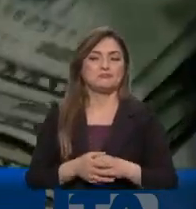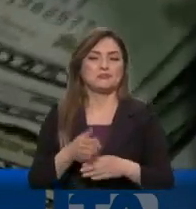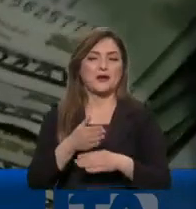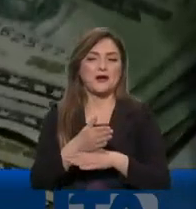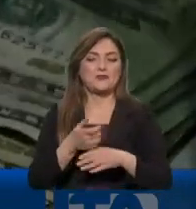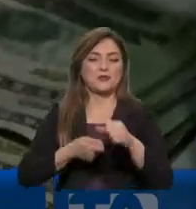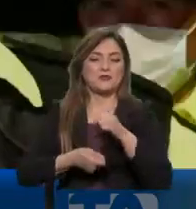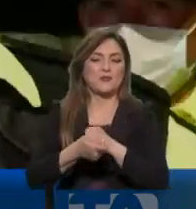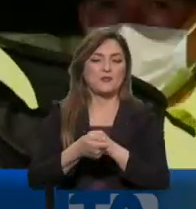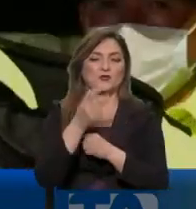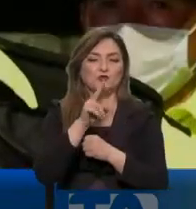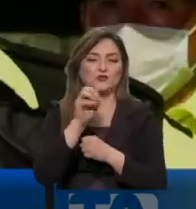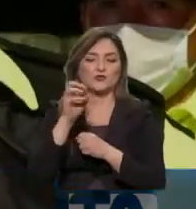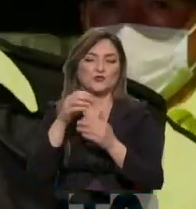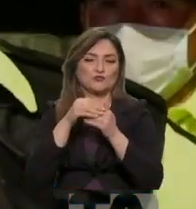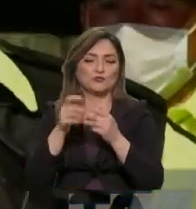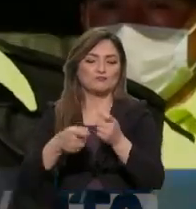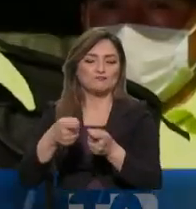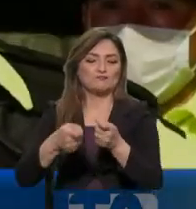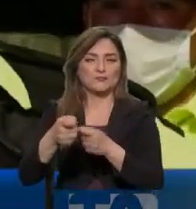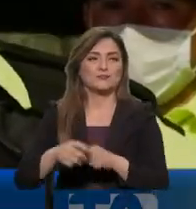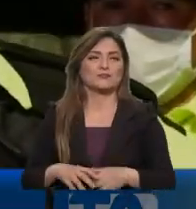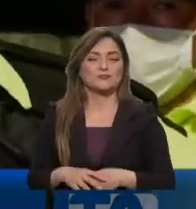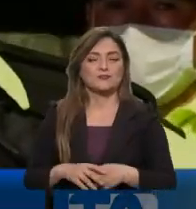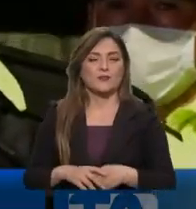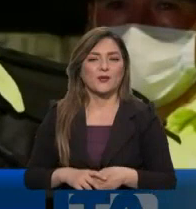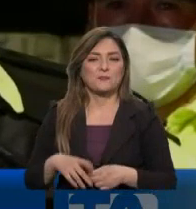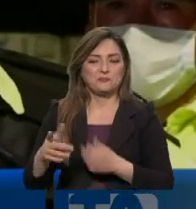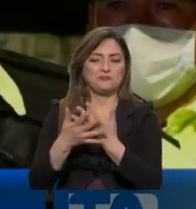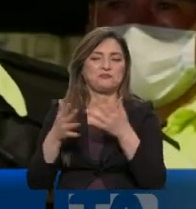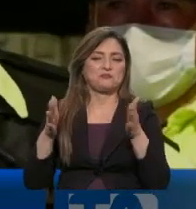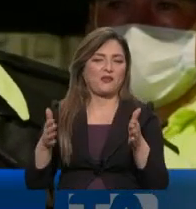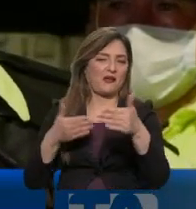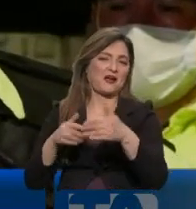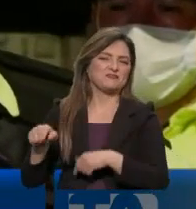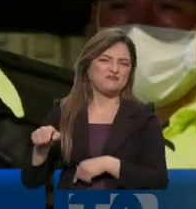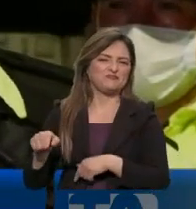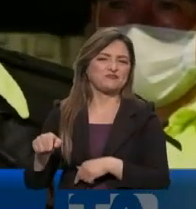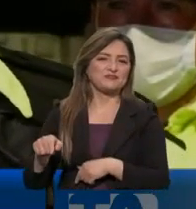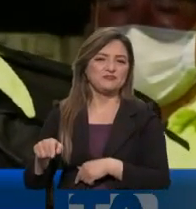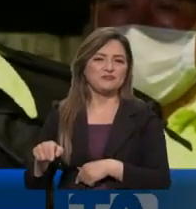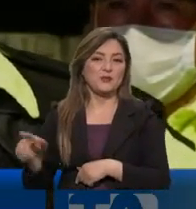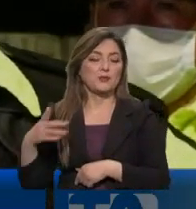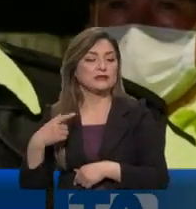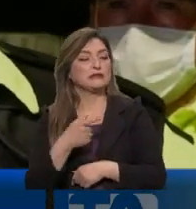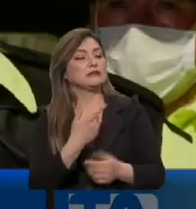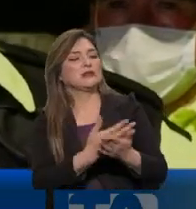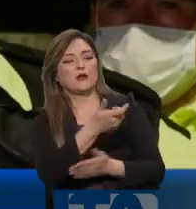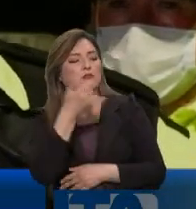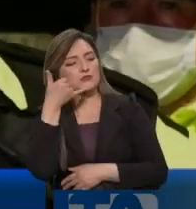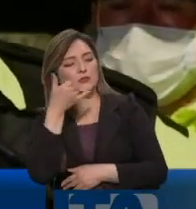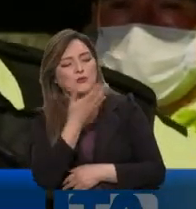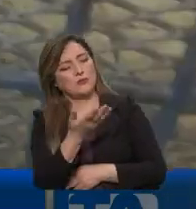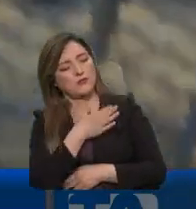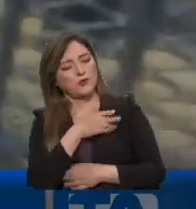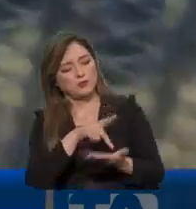$200 en efectivo. No se descarta esa posibilidad, ¿no? Que de esa celda sean el motivo que alquilen al resto de personas